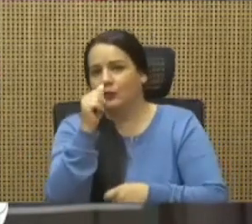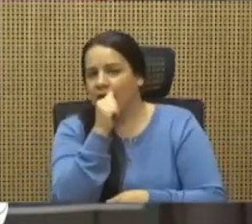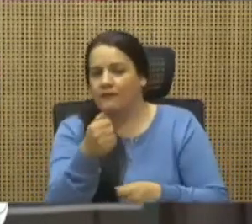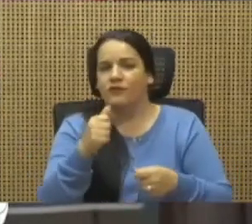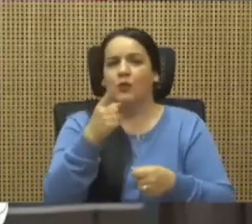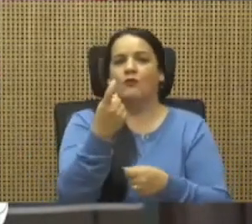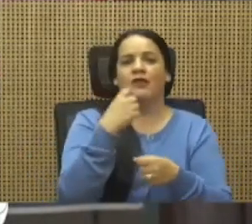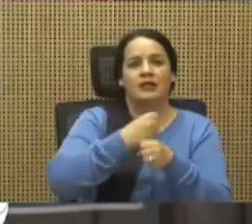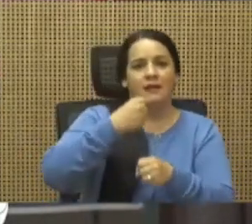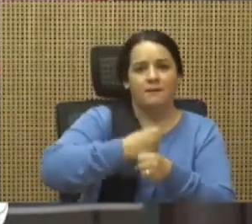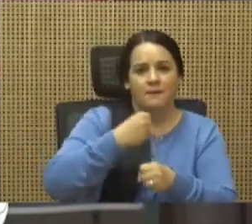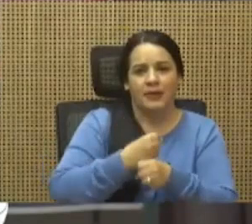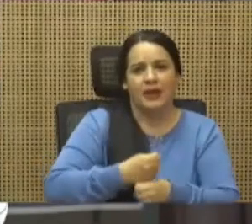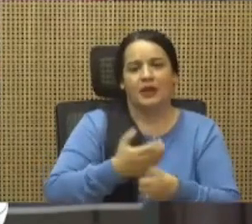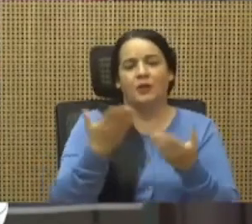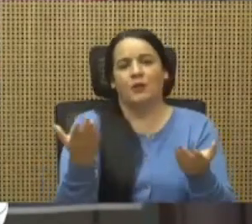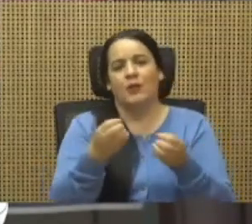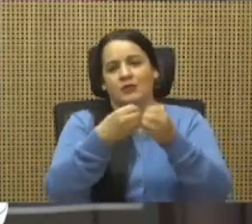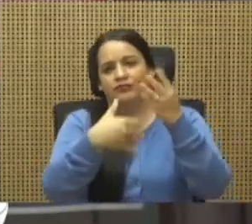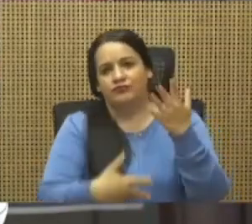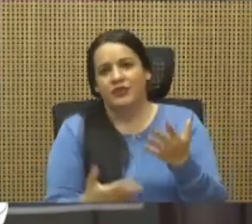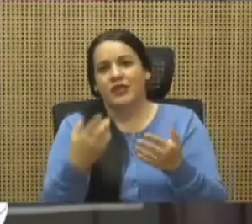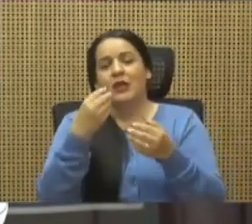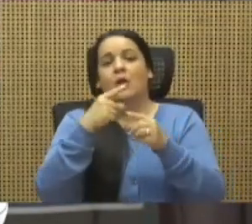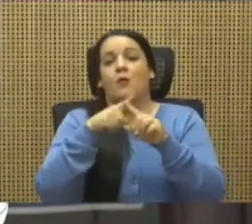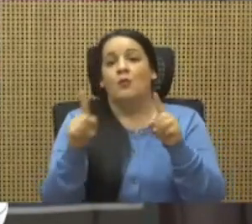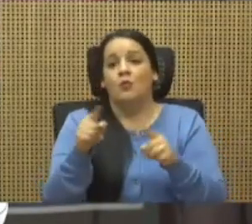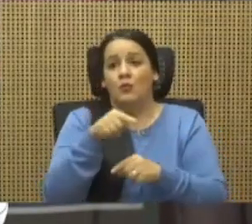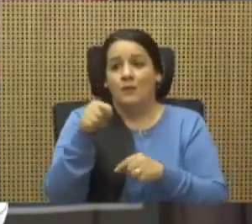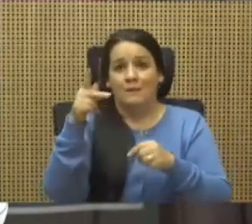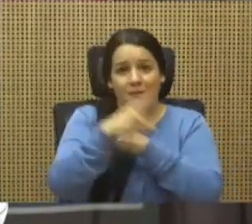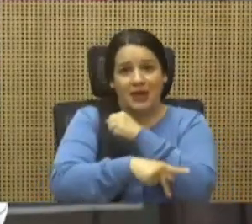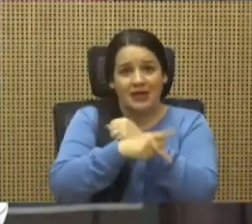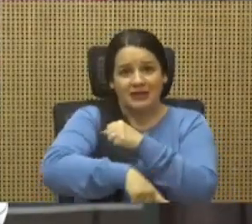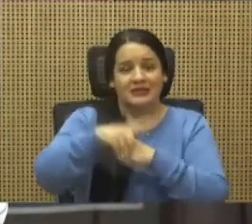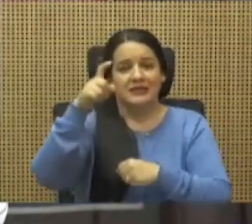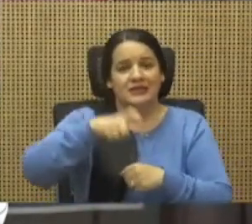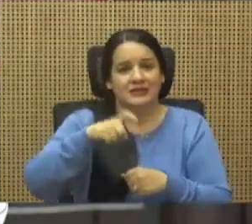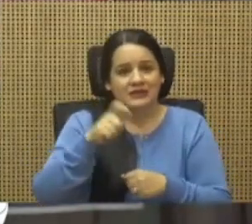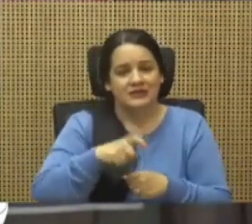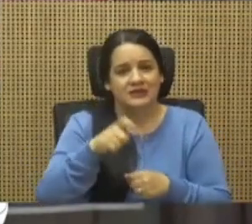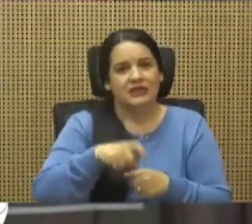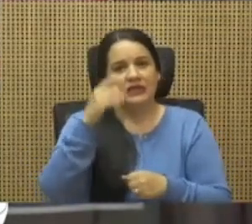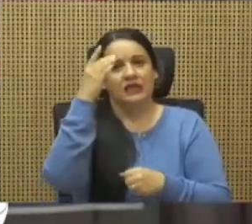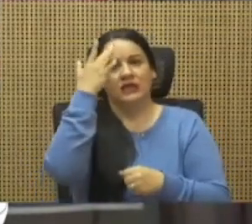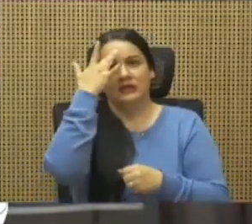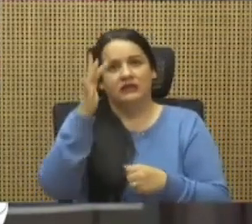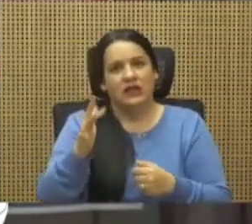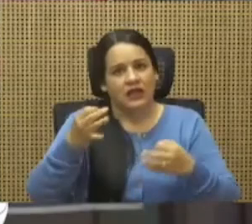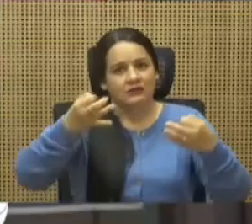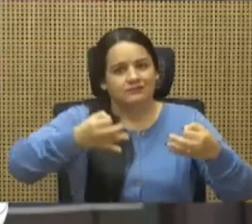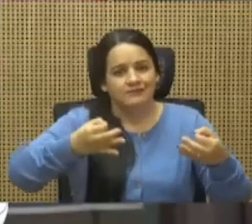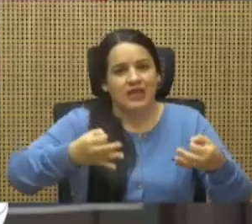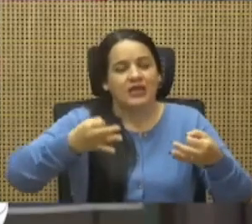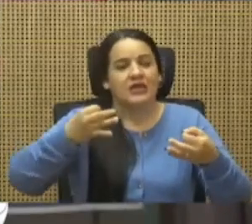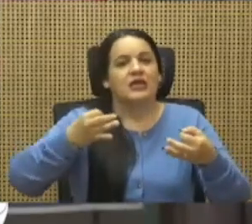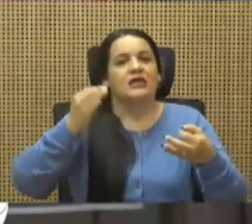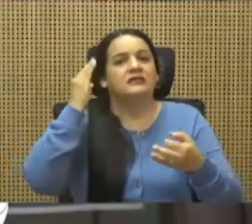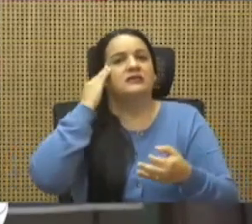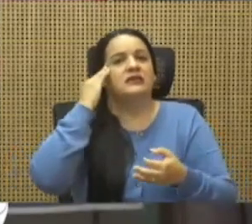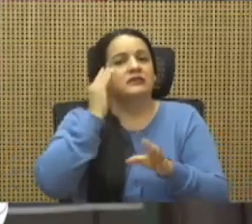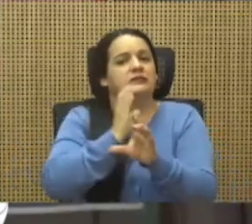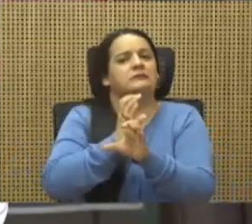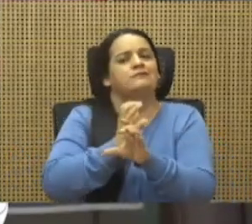de sensatez y de madurez de todos los que tomamos decisiones en la política. Entonces, vamos a ver,